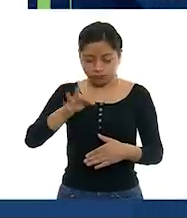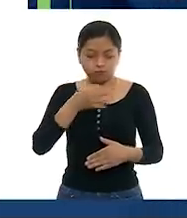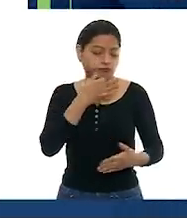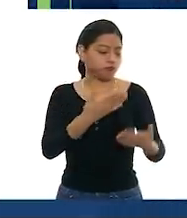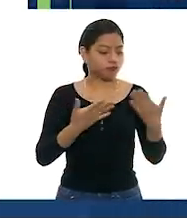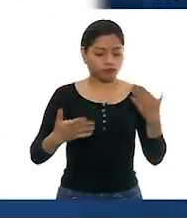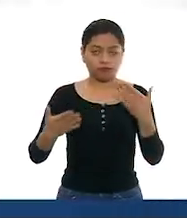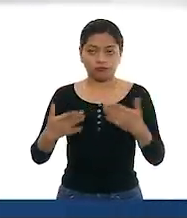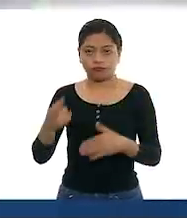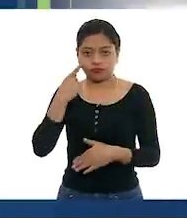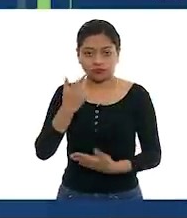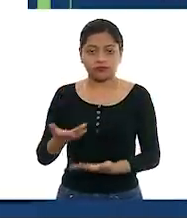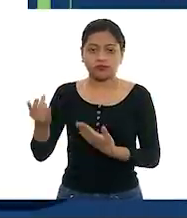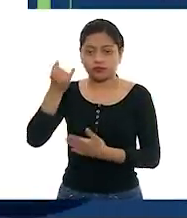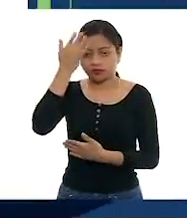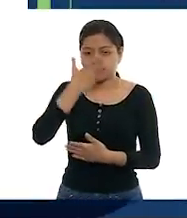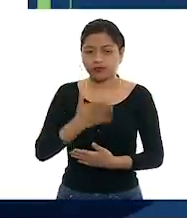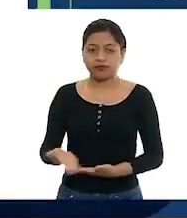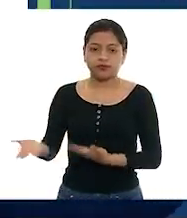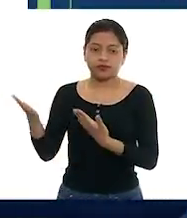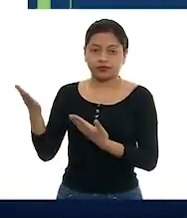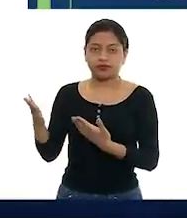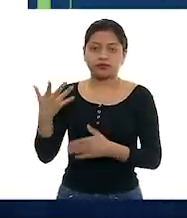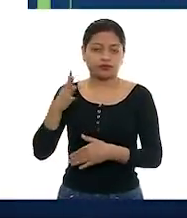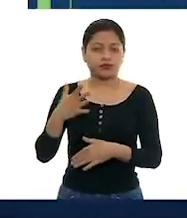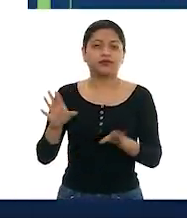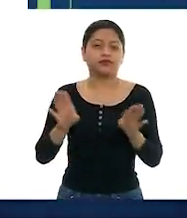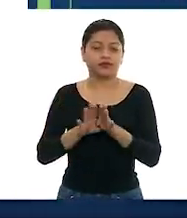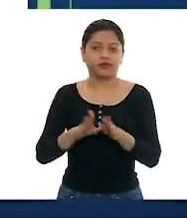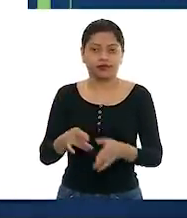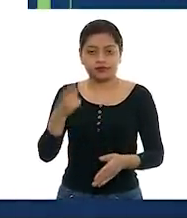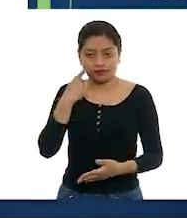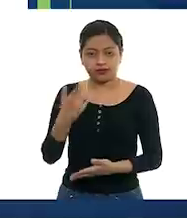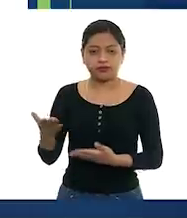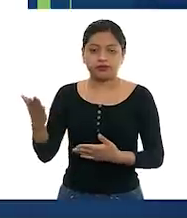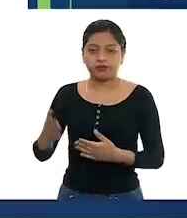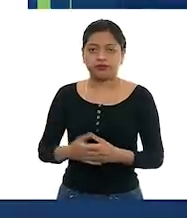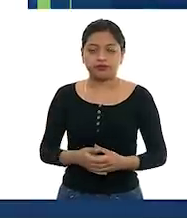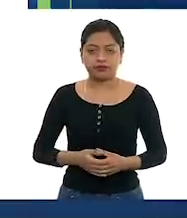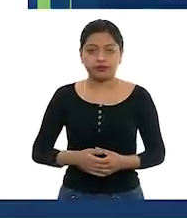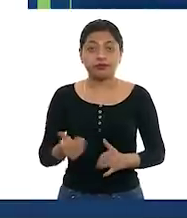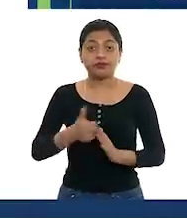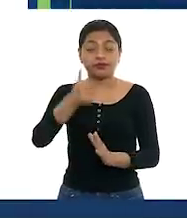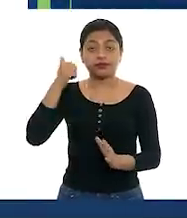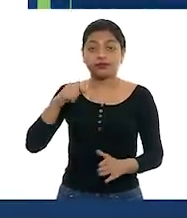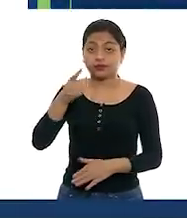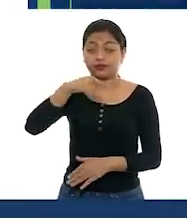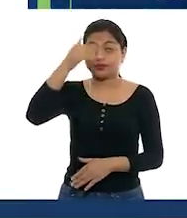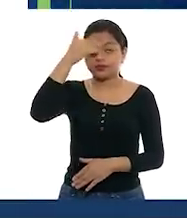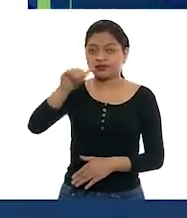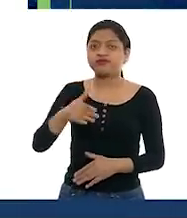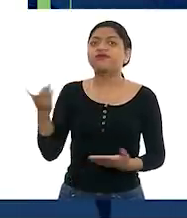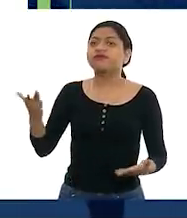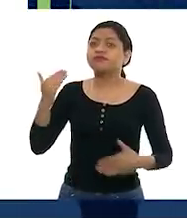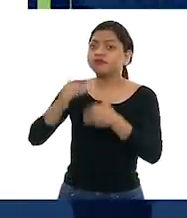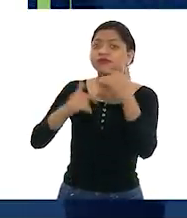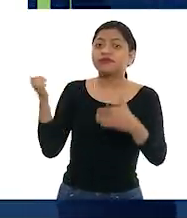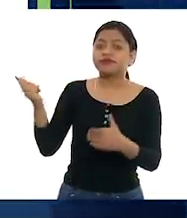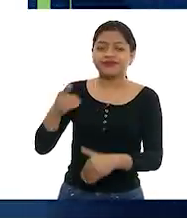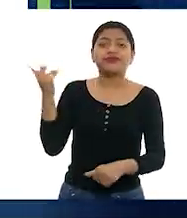bien, la siguiente imagen nos muestra cómo debe quedar nuestra actividad. Y antes me gustaría saber qué piensan que